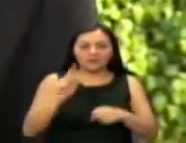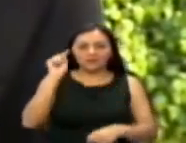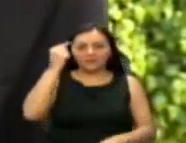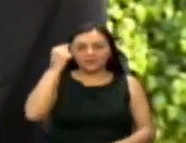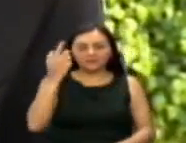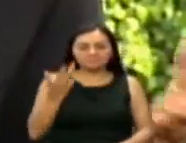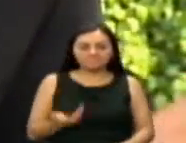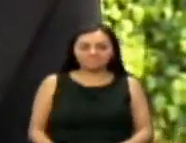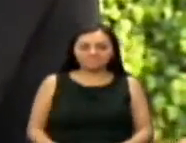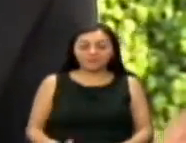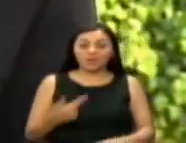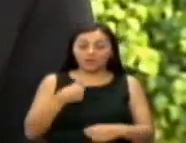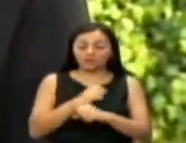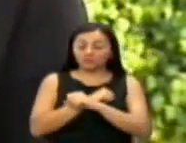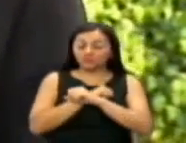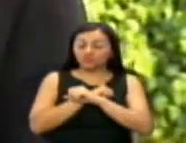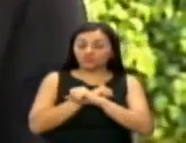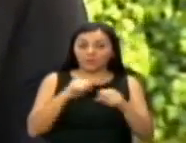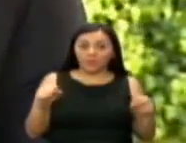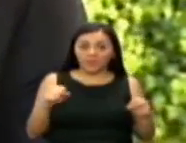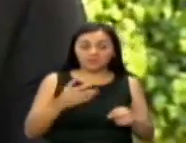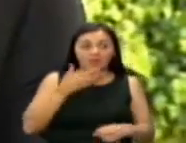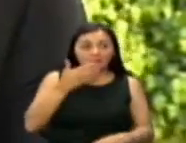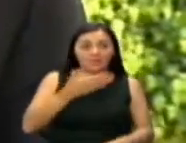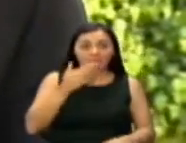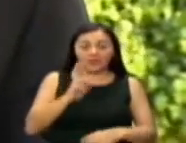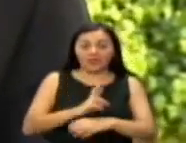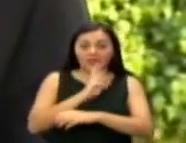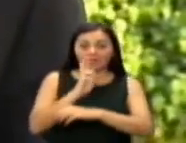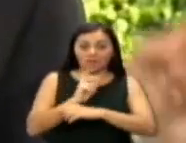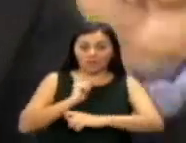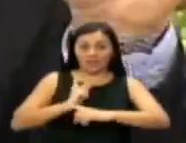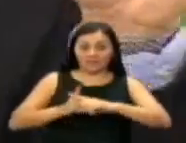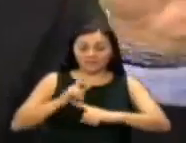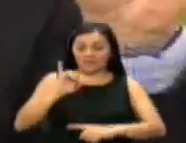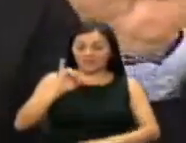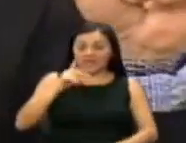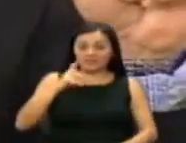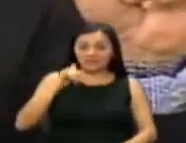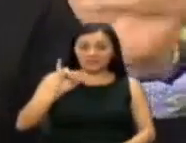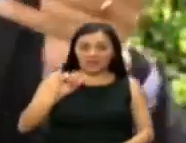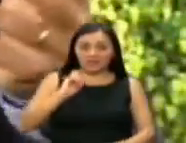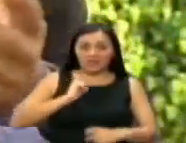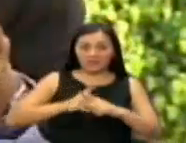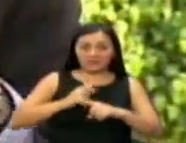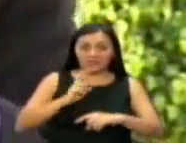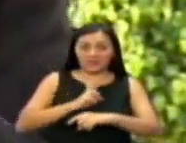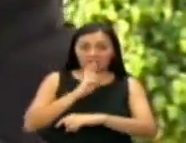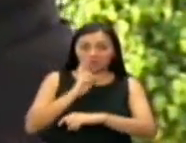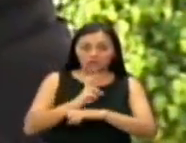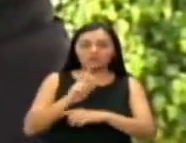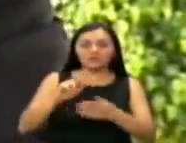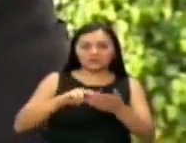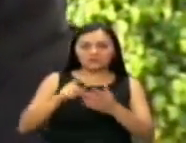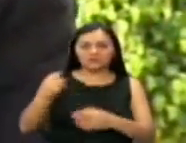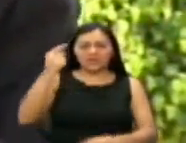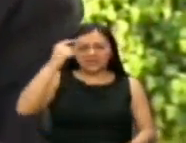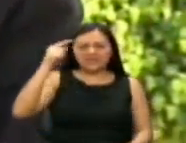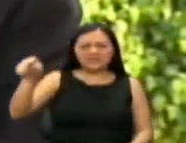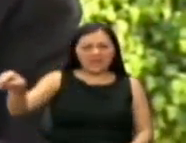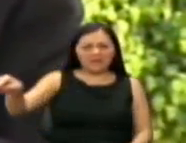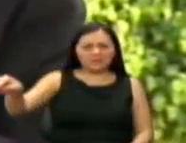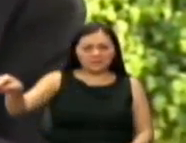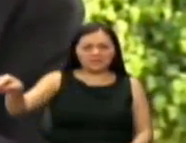No solo me sorprendieron, me desilusionaron grandemente las declaraciones del ex rector, porque él sabía que eso iba a poner en bandeja de plata a